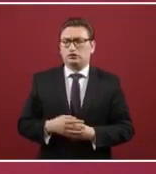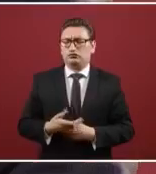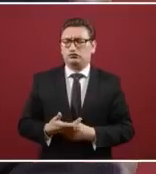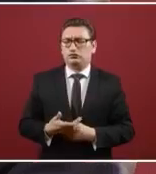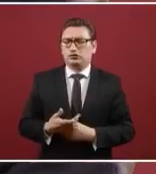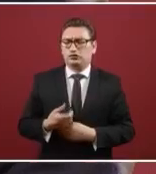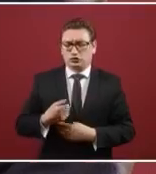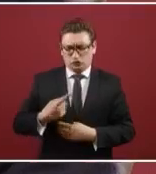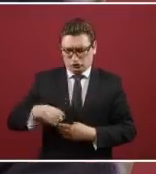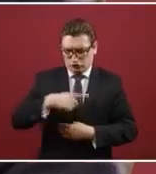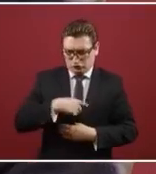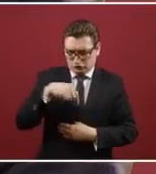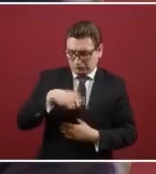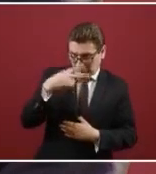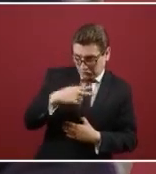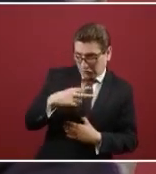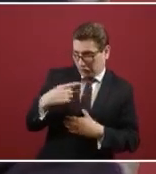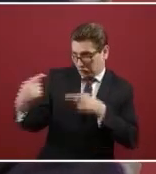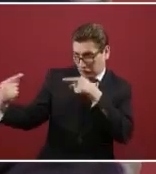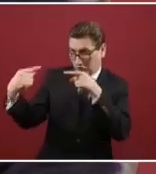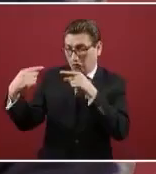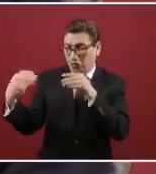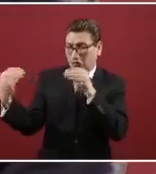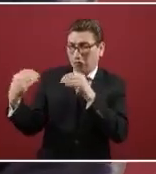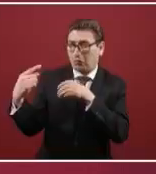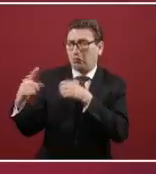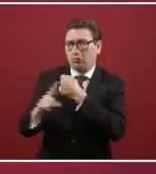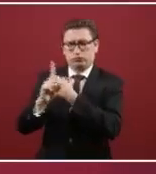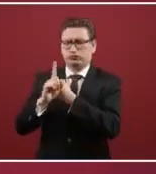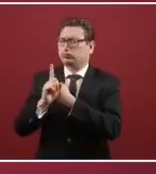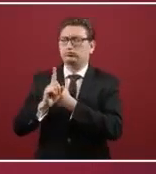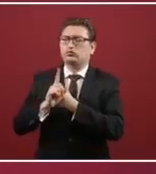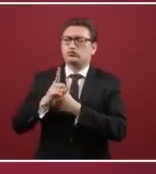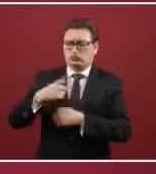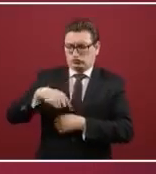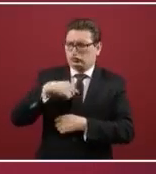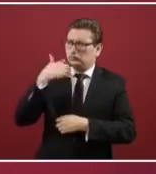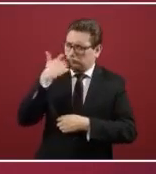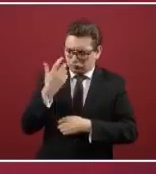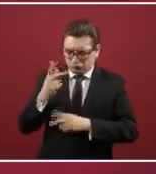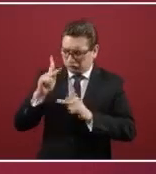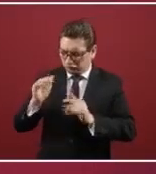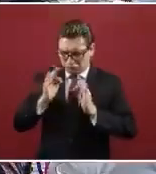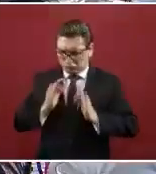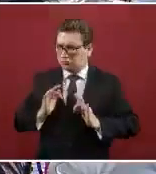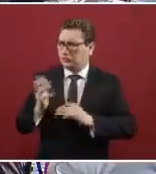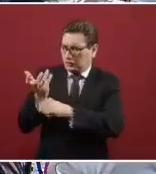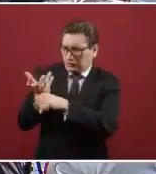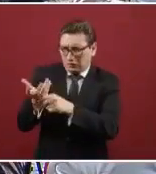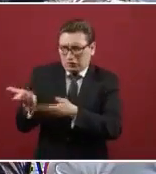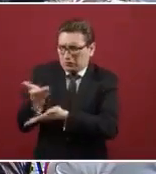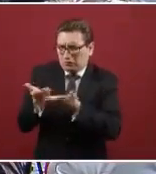ninguna confrontación, queremos mantener una relación de buena vecindad con Estados Unidos. ¿No